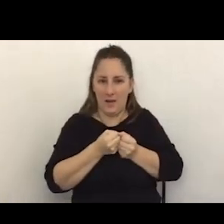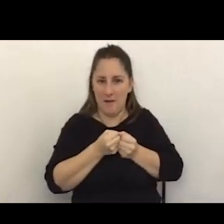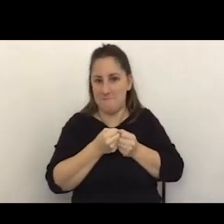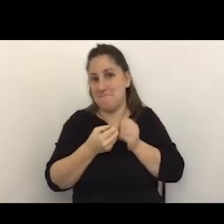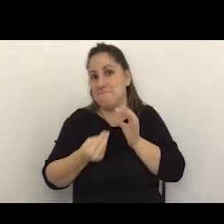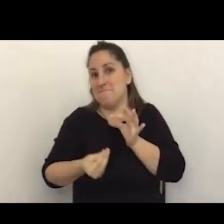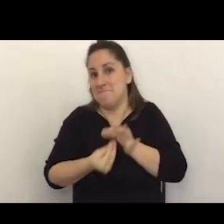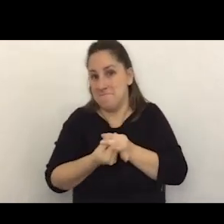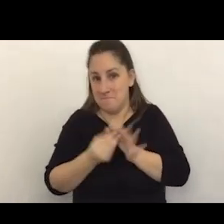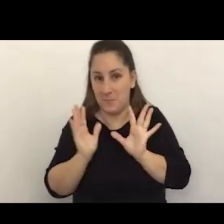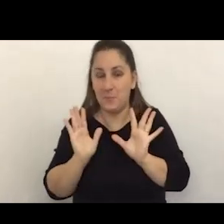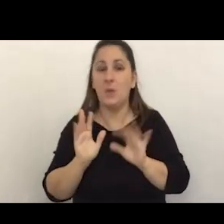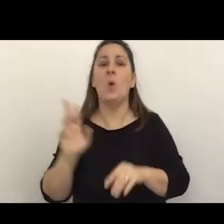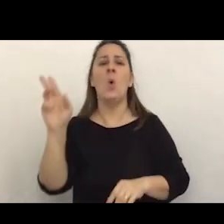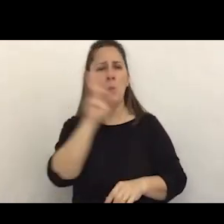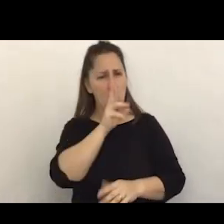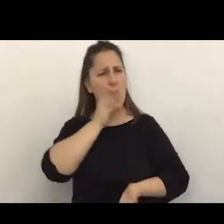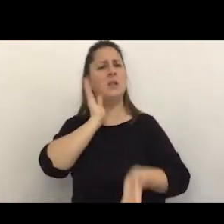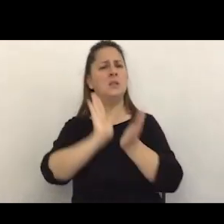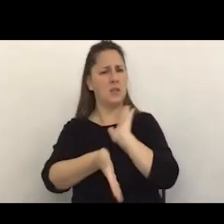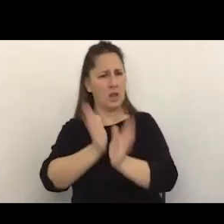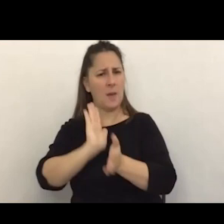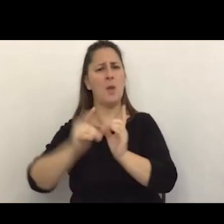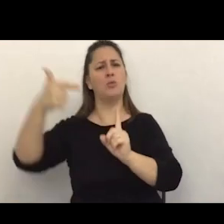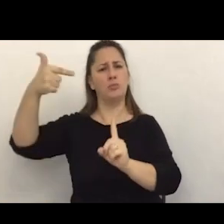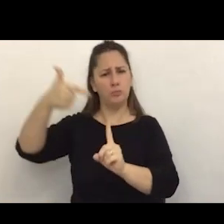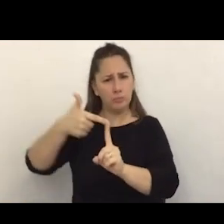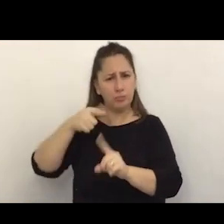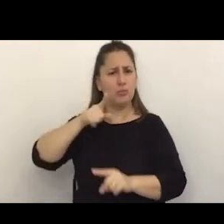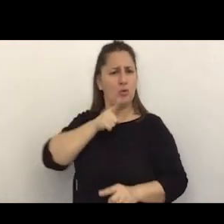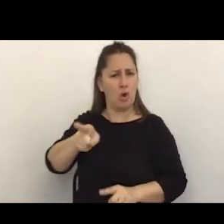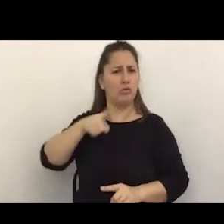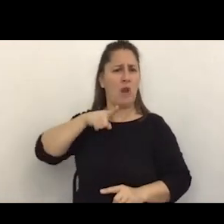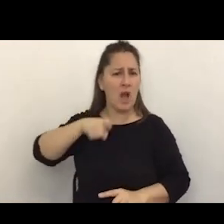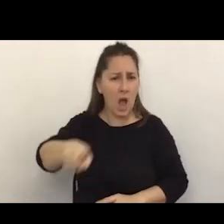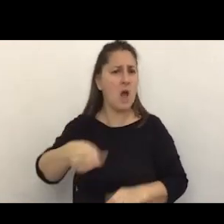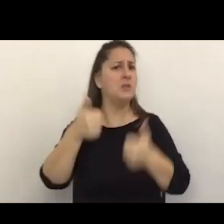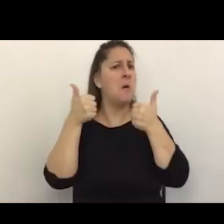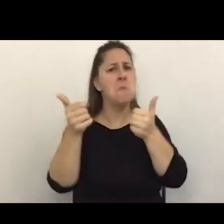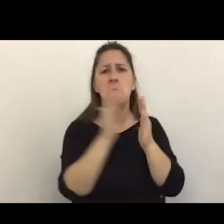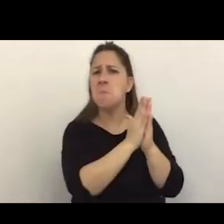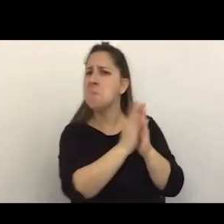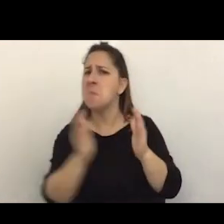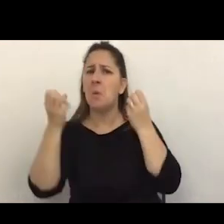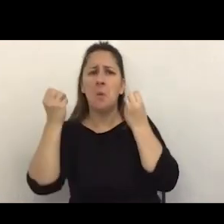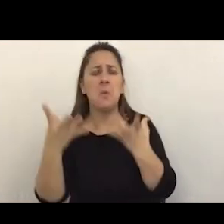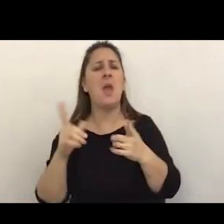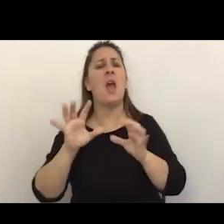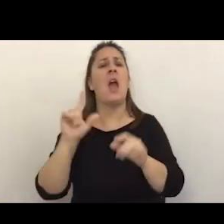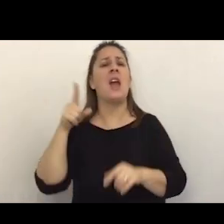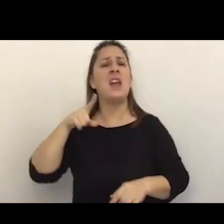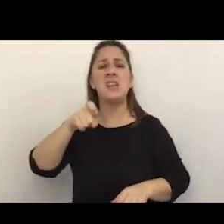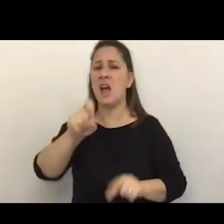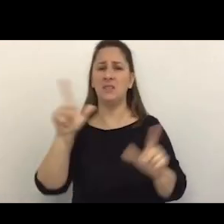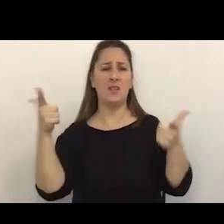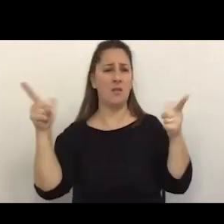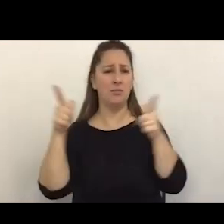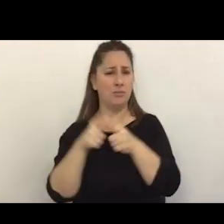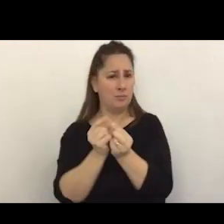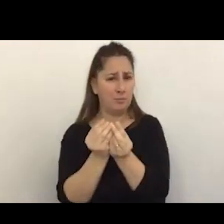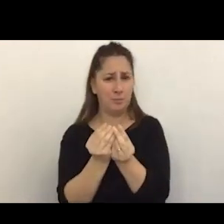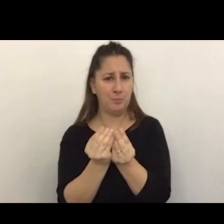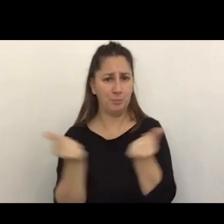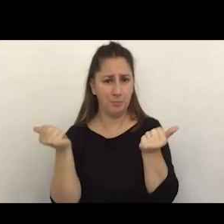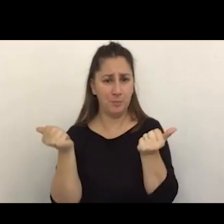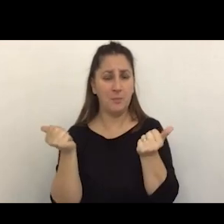La señora se sometió al proceso de quimioterapia, el proceso de quimioterapia salió bien, el cáncer se redimió, pero en el